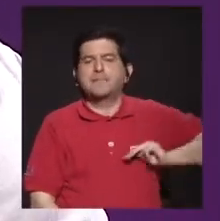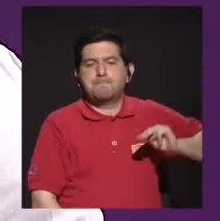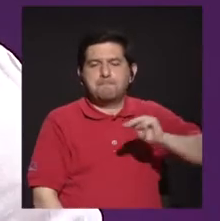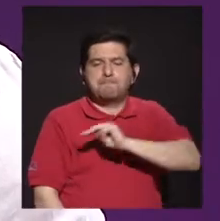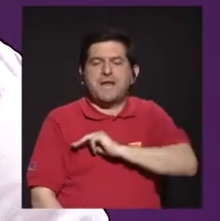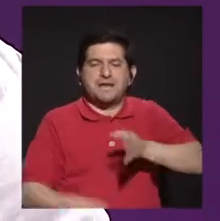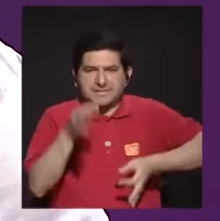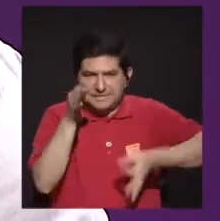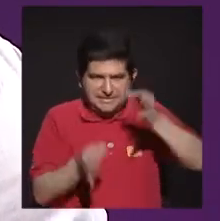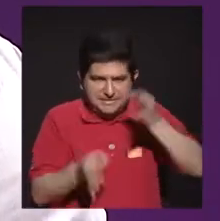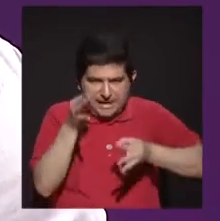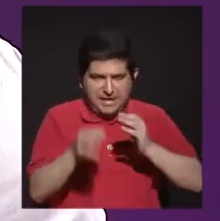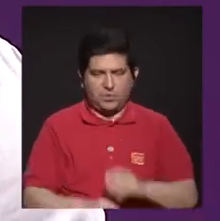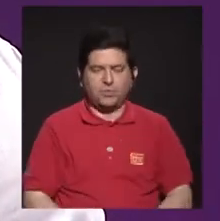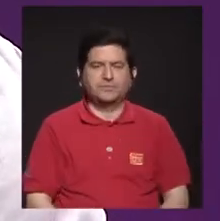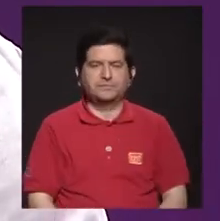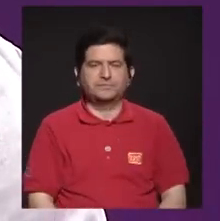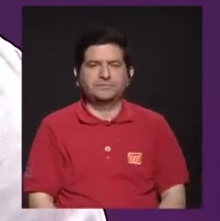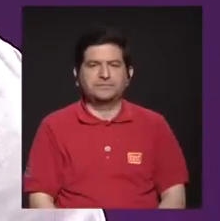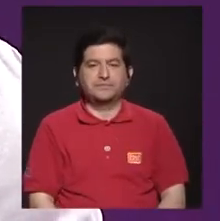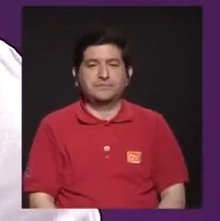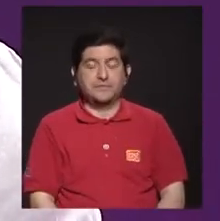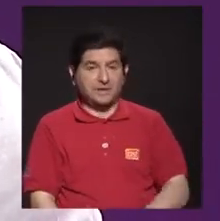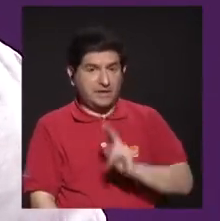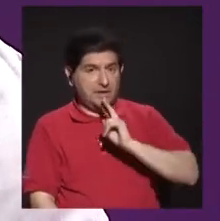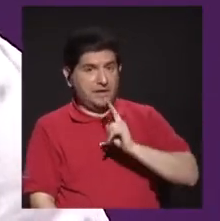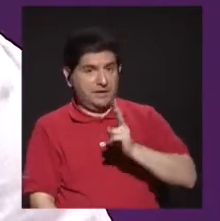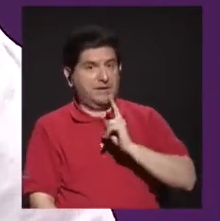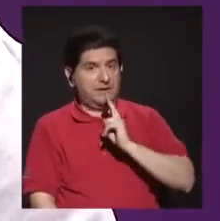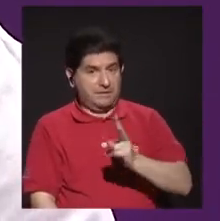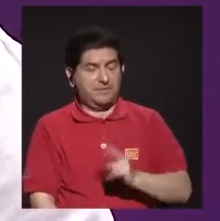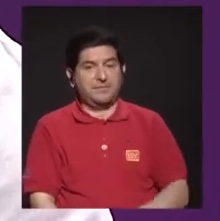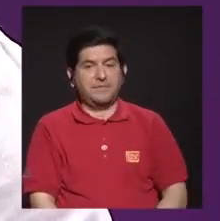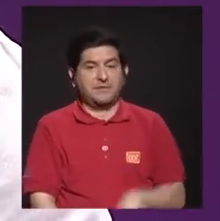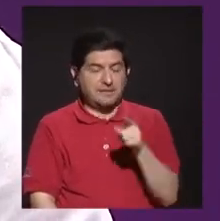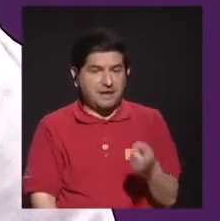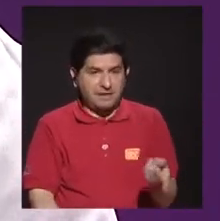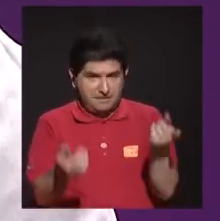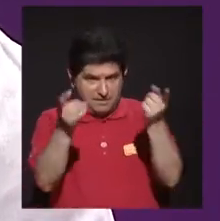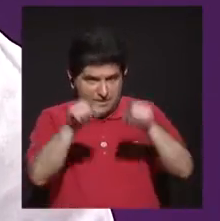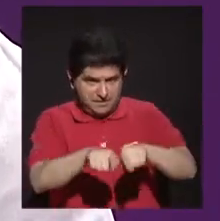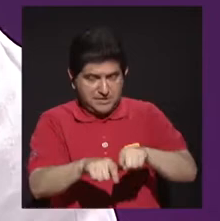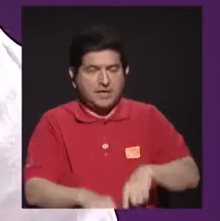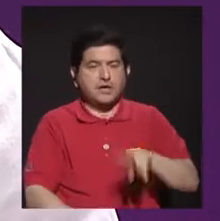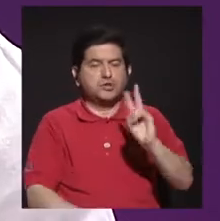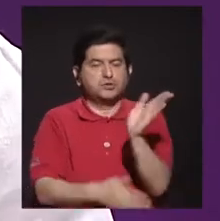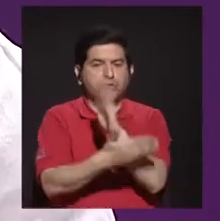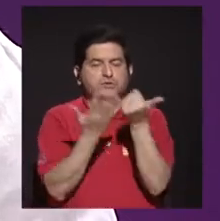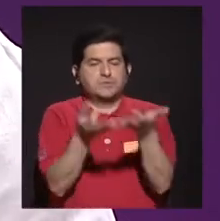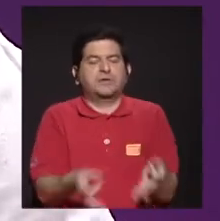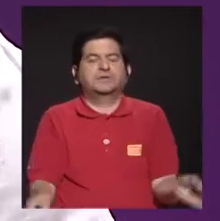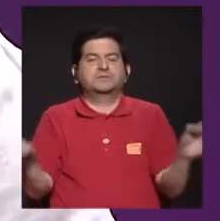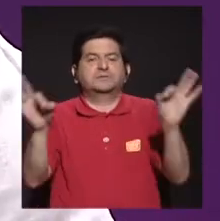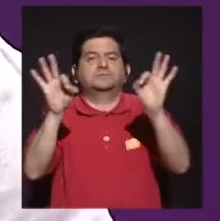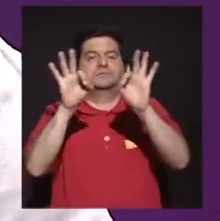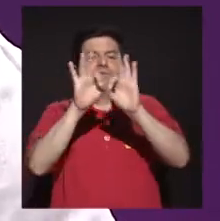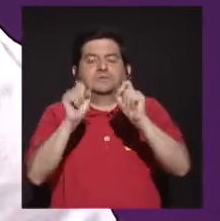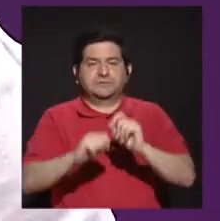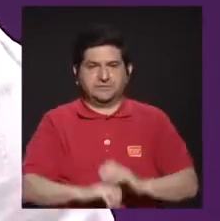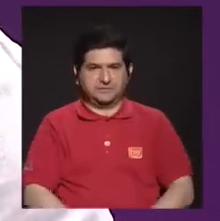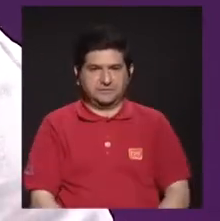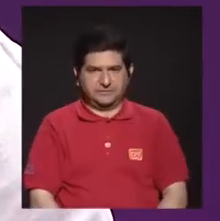de Justicia, que realmente fue dos partes vitales para